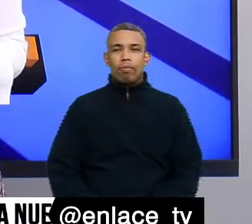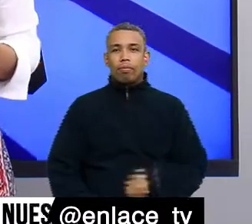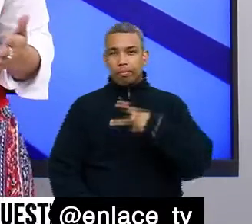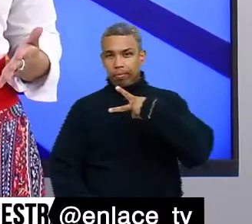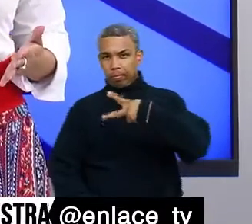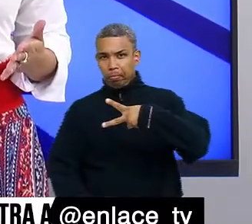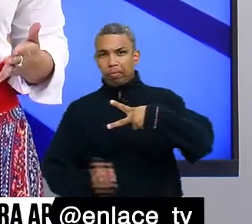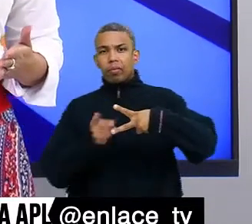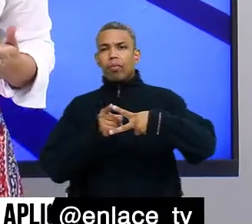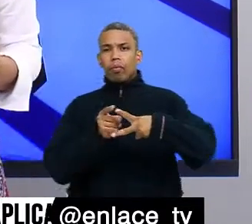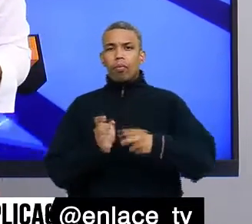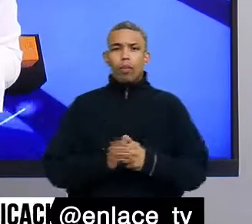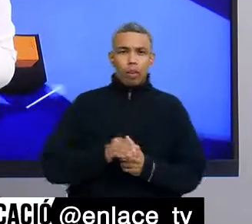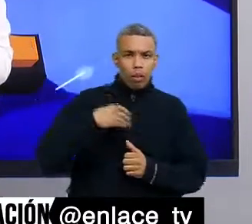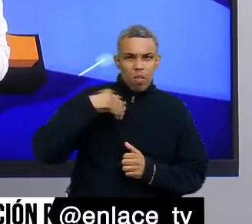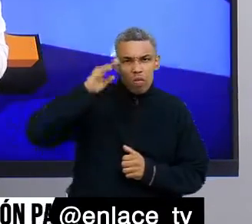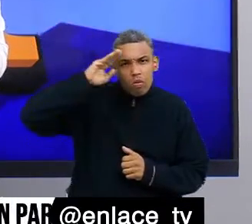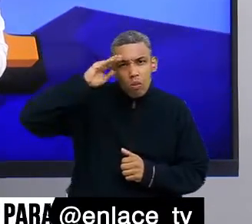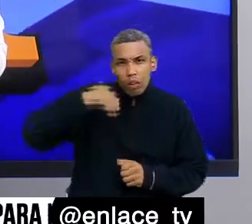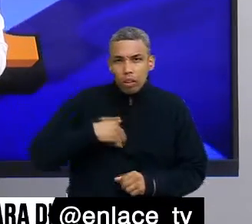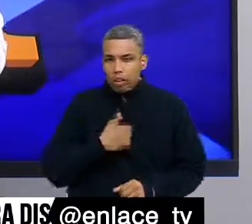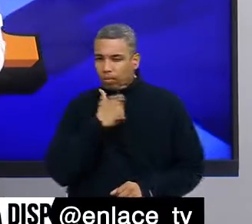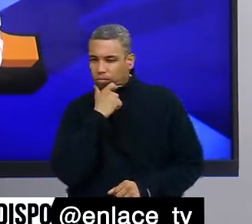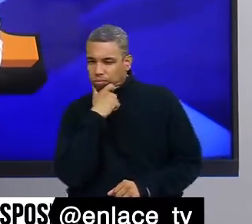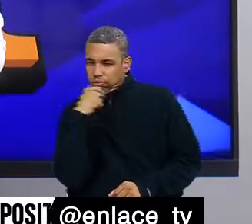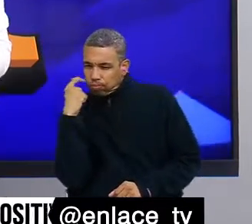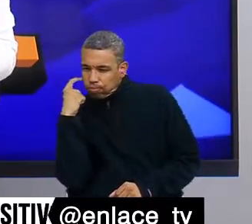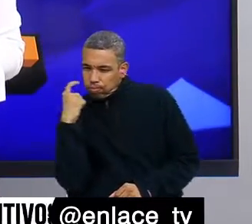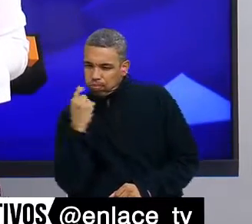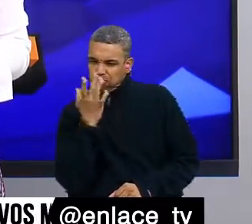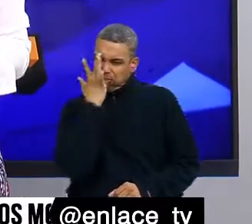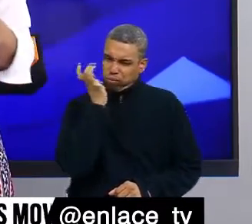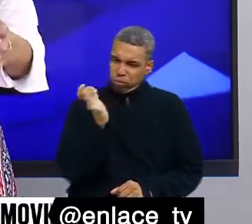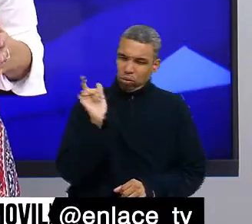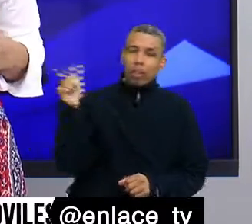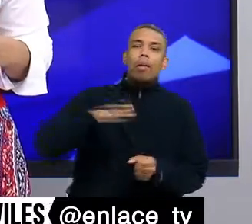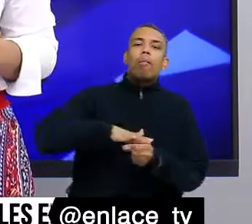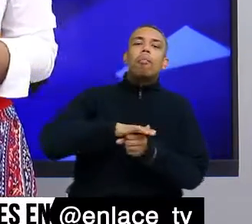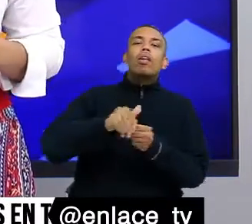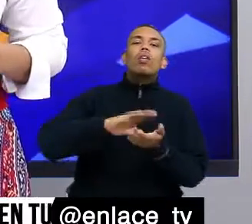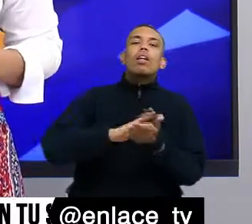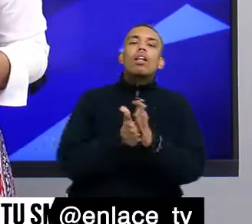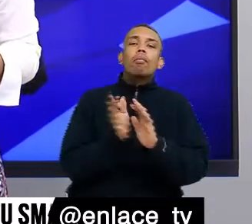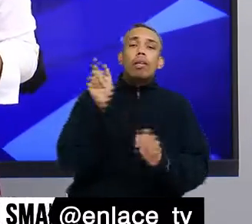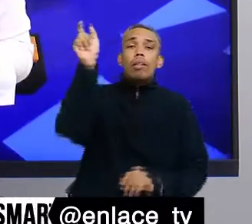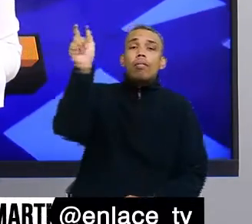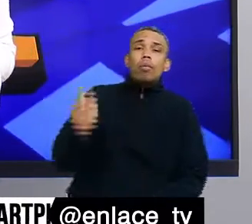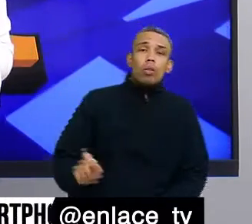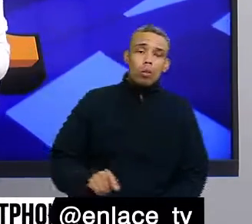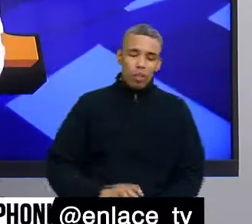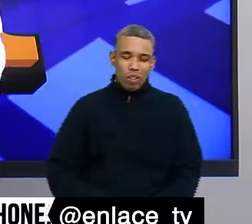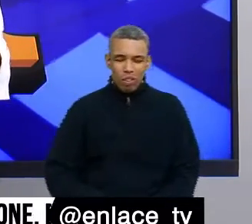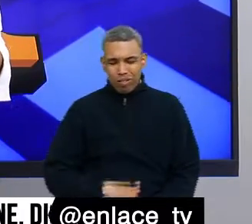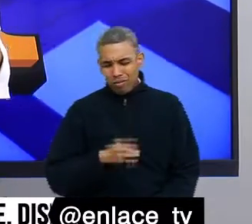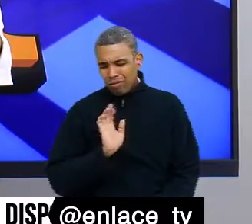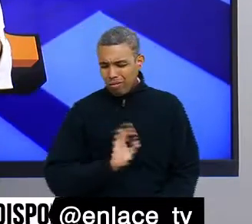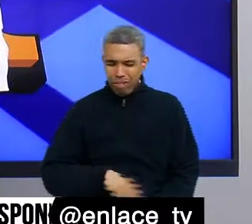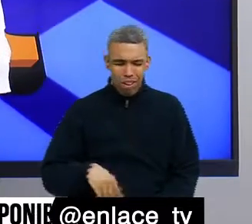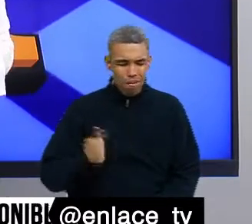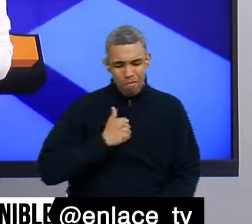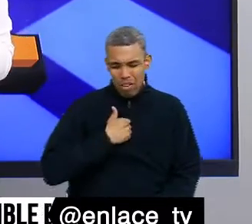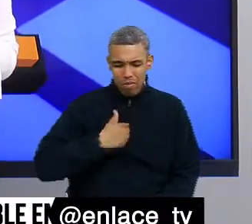Autoridades investigan el hecho en donde al parecer un hombre se suicida en el barrio La Paz. Según las primeras versiones, este hombre se habría propinado